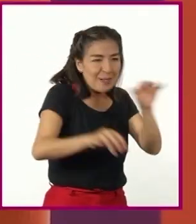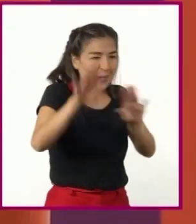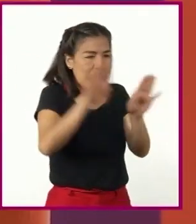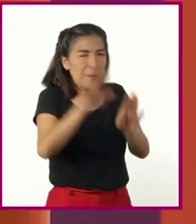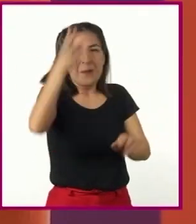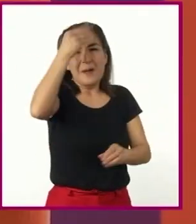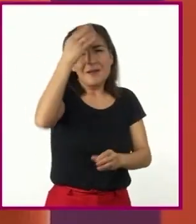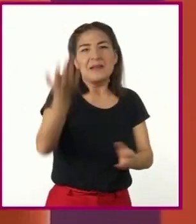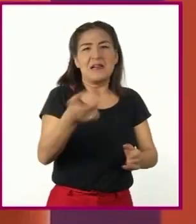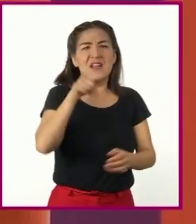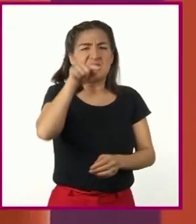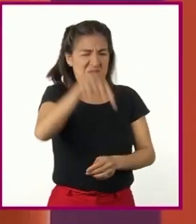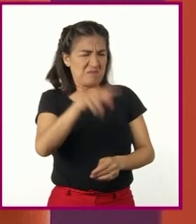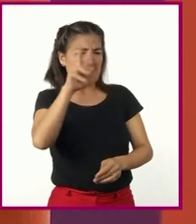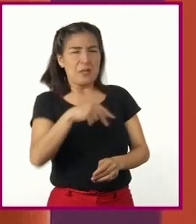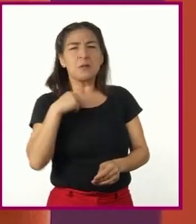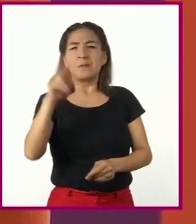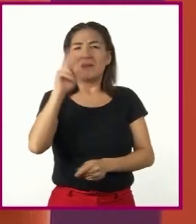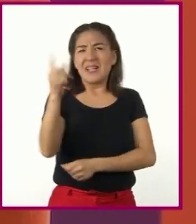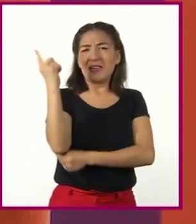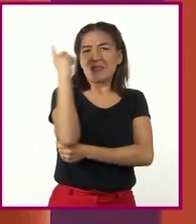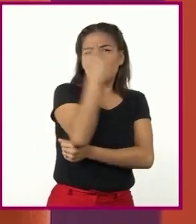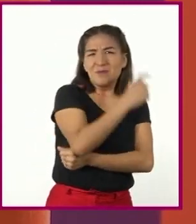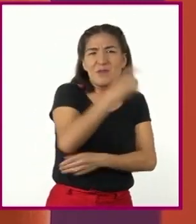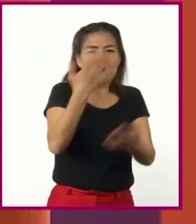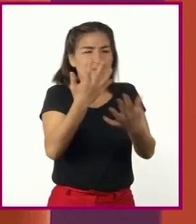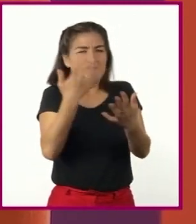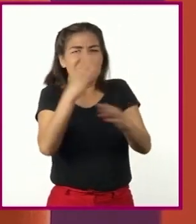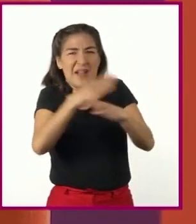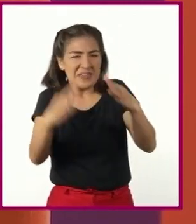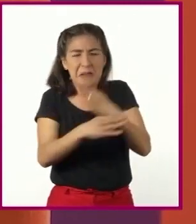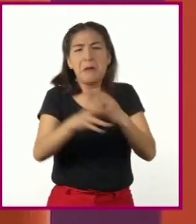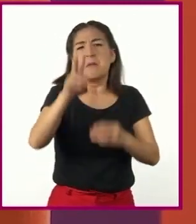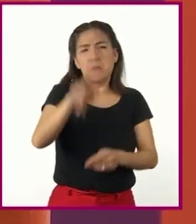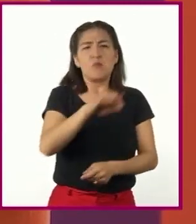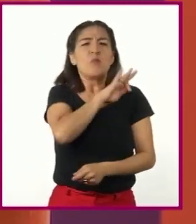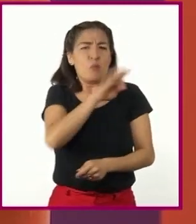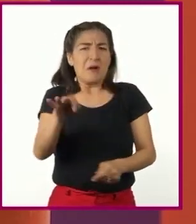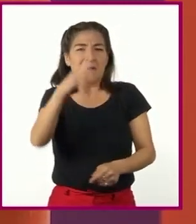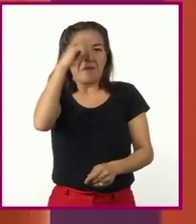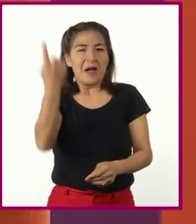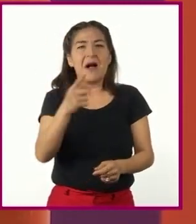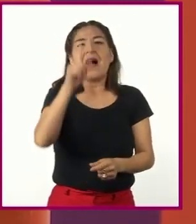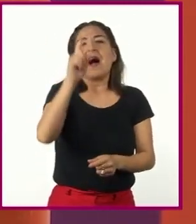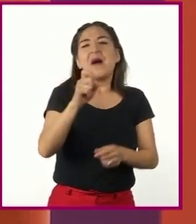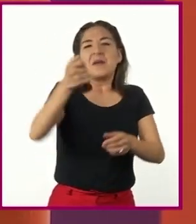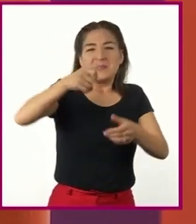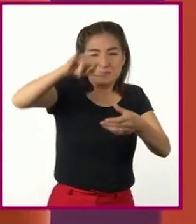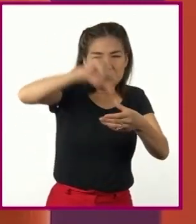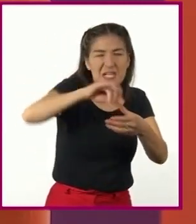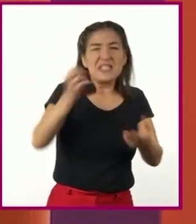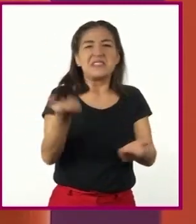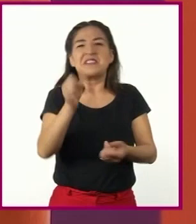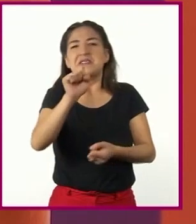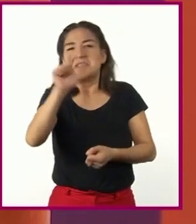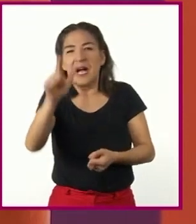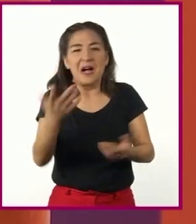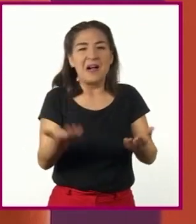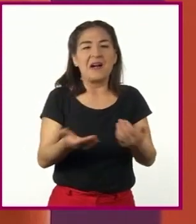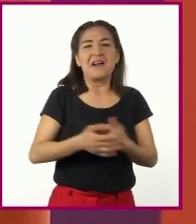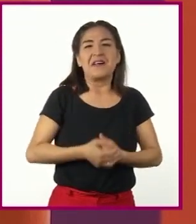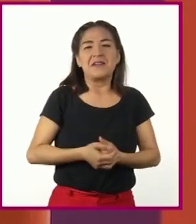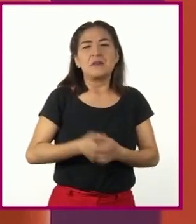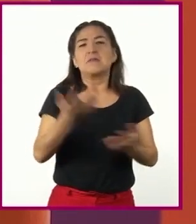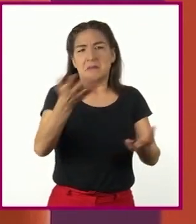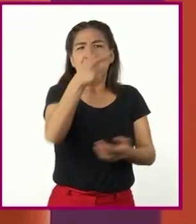sea, que no necesitas cosas tan complejas, que sí puedes conseguir en tu agua oxigenada, sal, no sé, situaciones